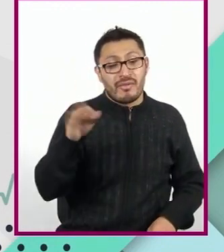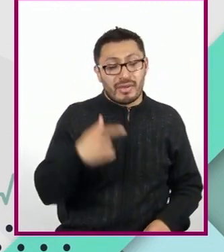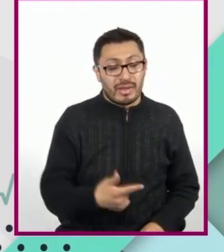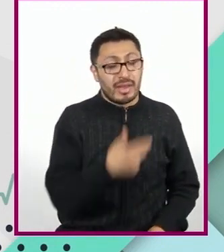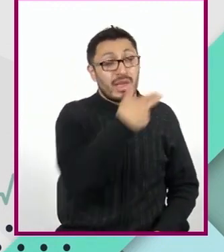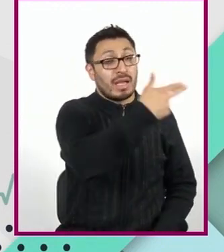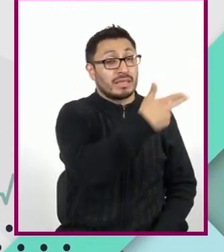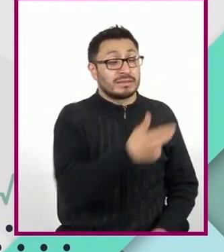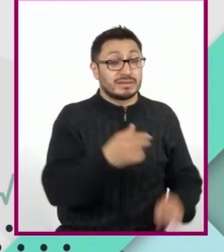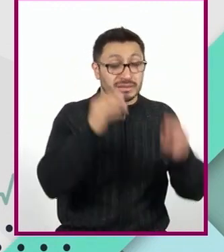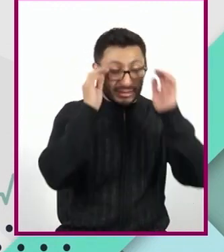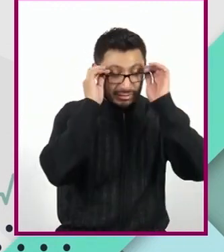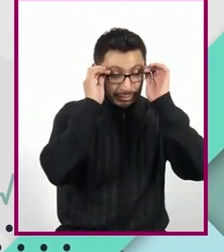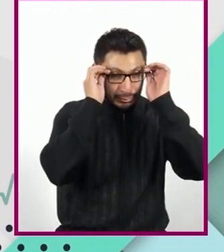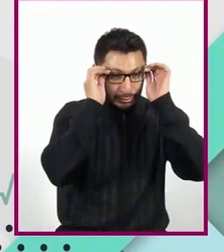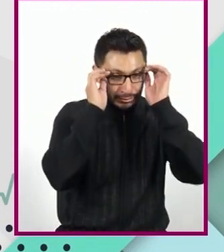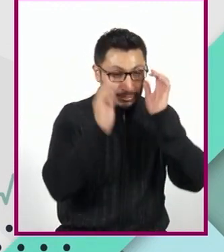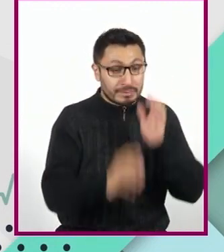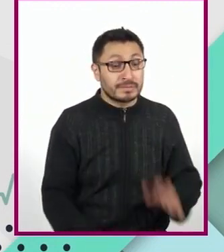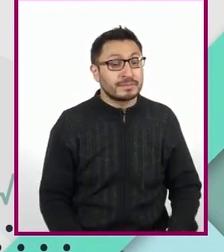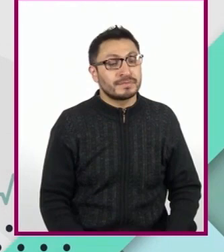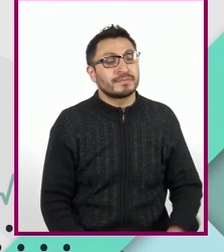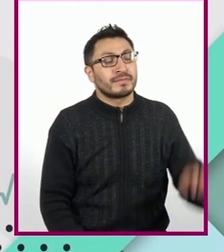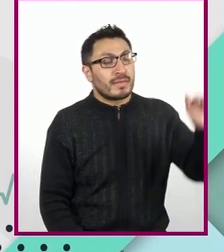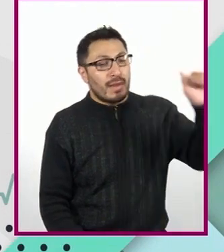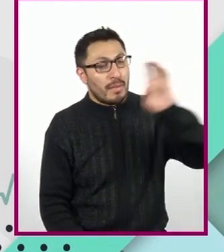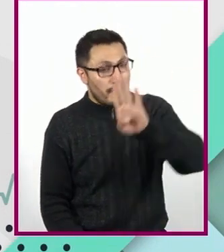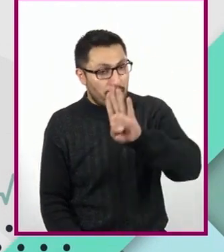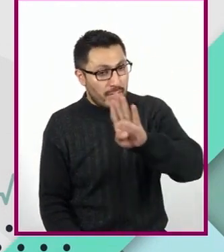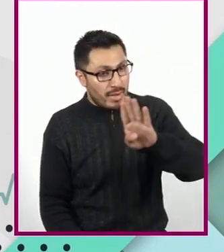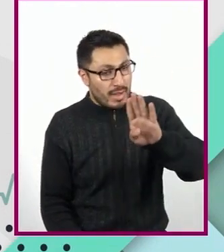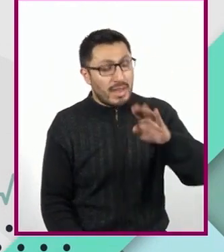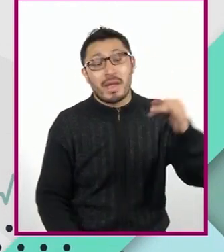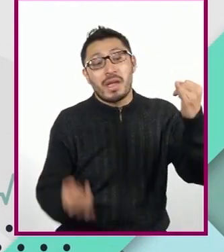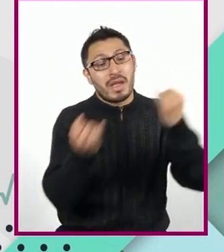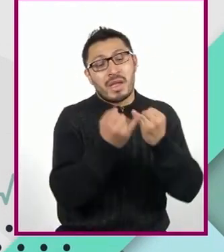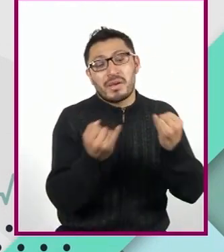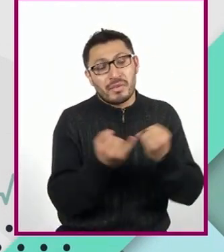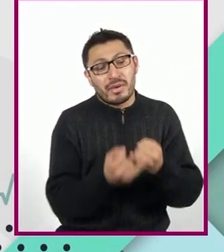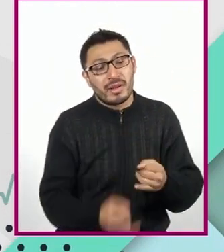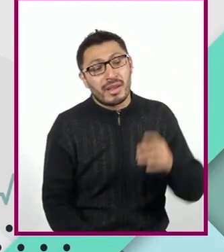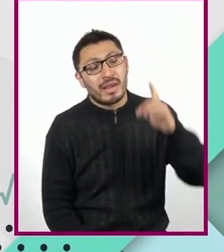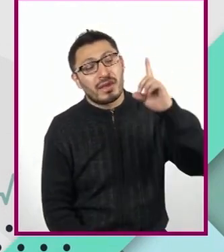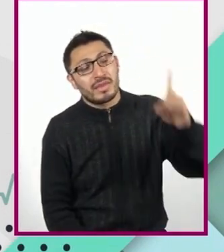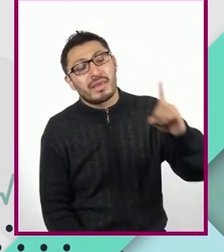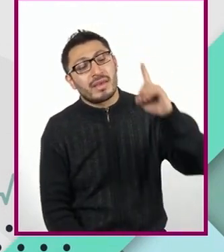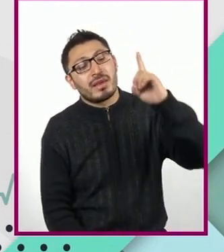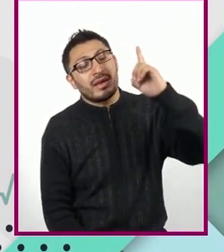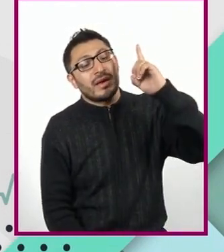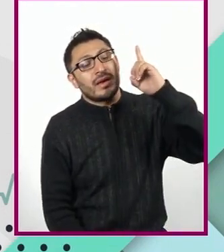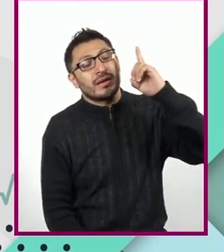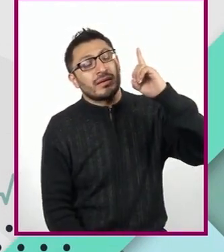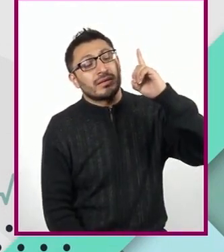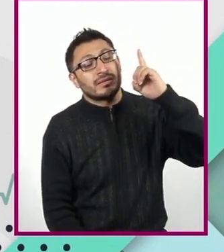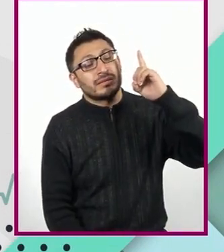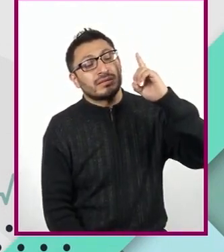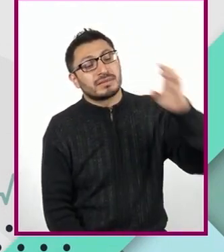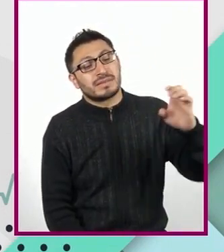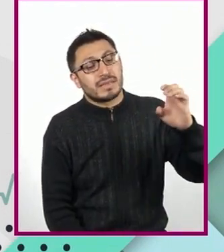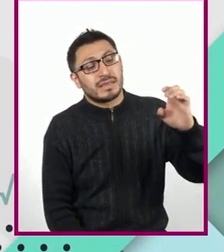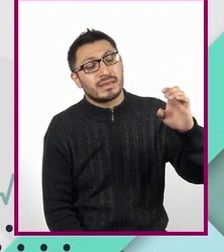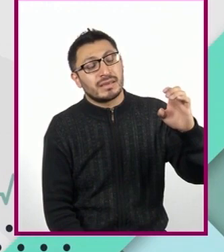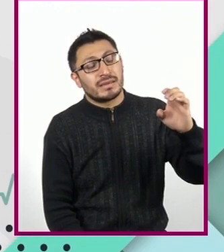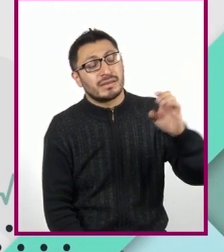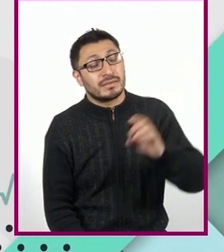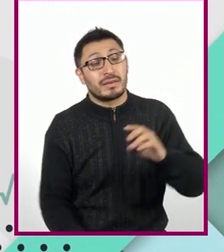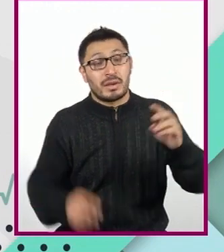EFGH. El segmento AB es congruente con el segmento DC por propiedad de lados opuestos de